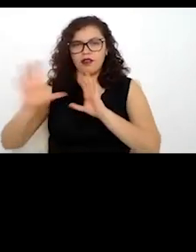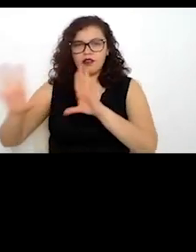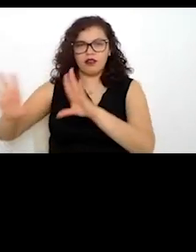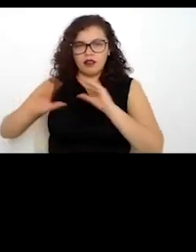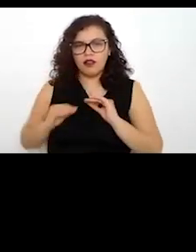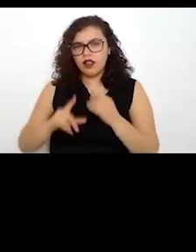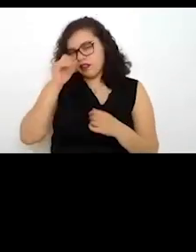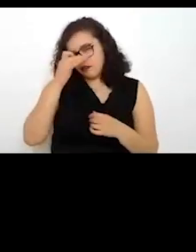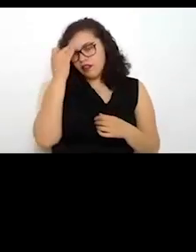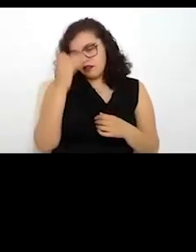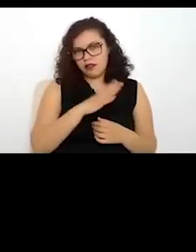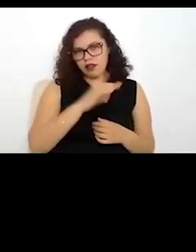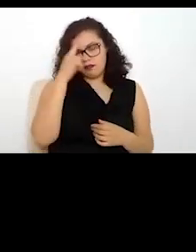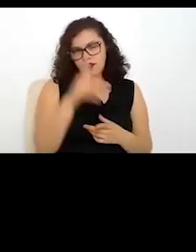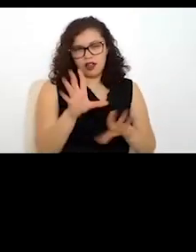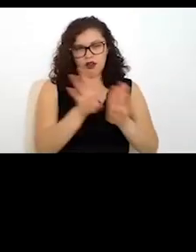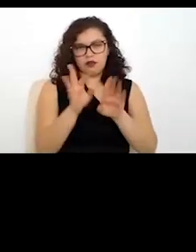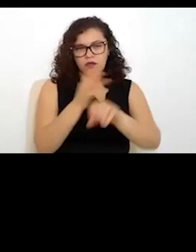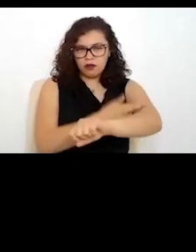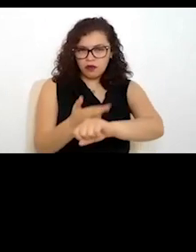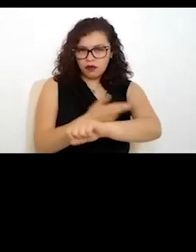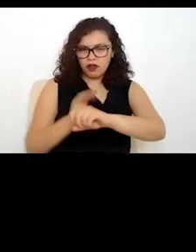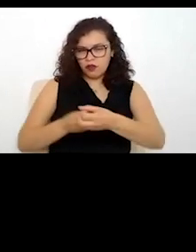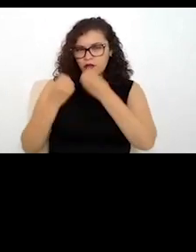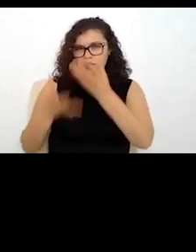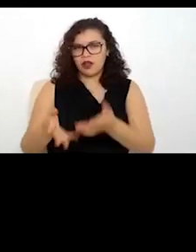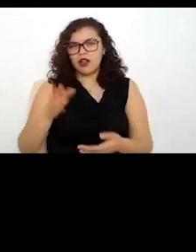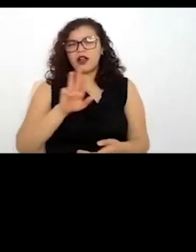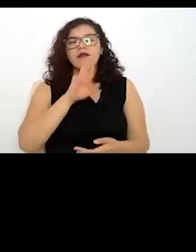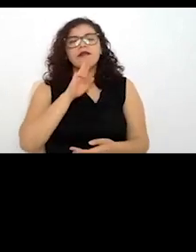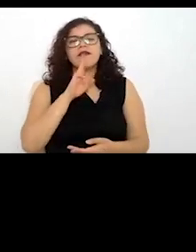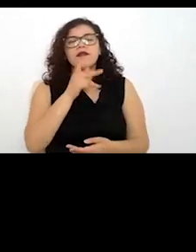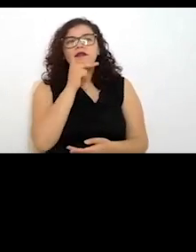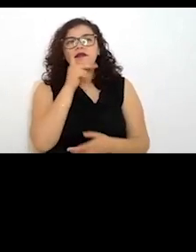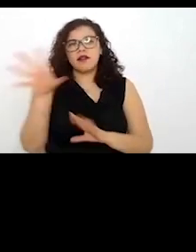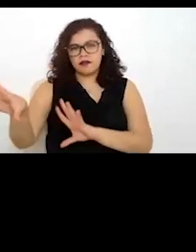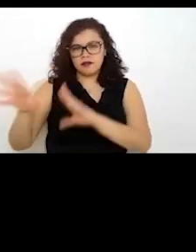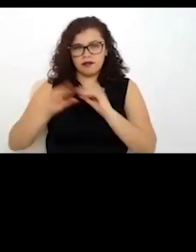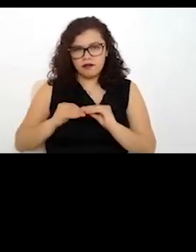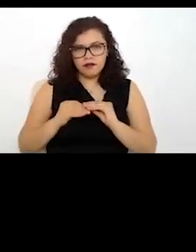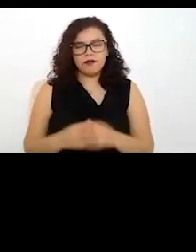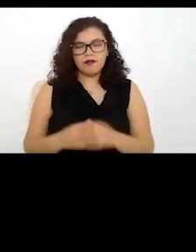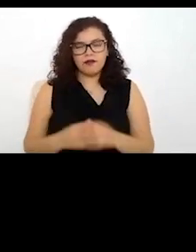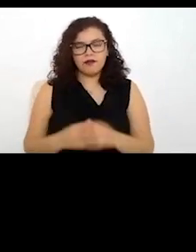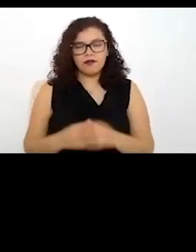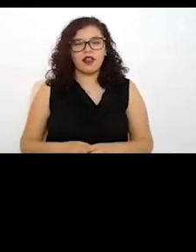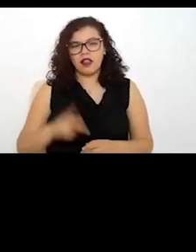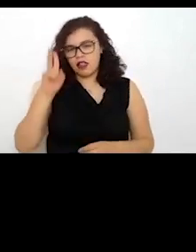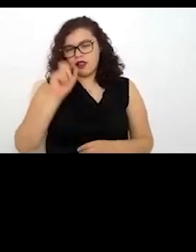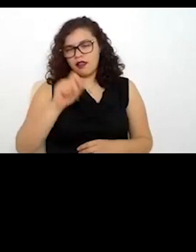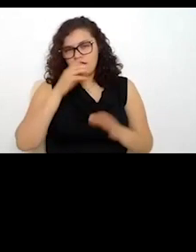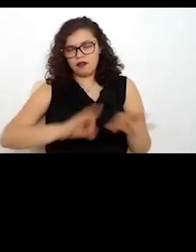este tiempo como de ajuste que se les está otorgando a los padres que adoptan. Y es importante mencionar que